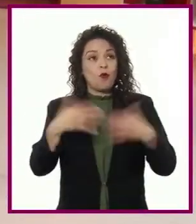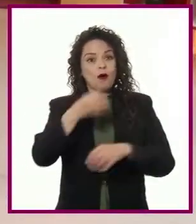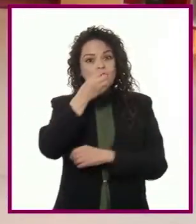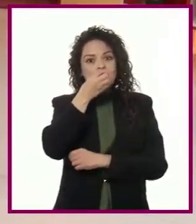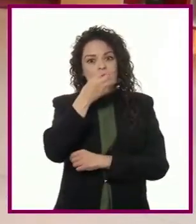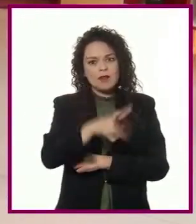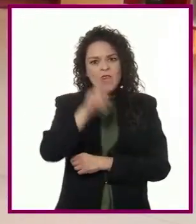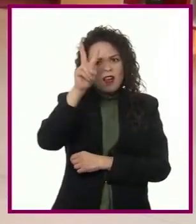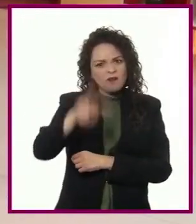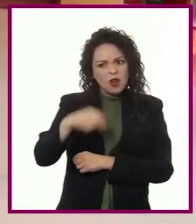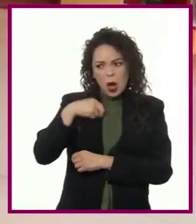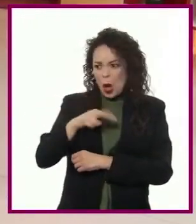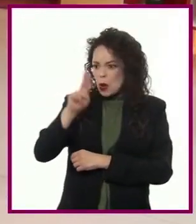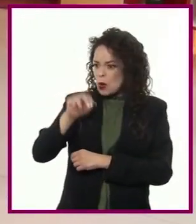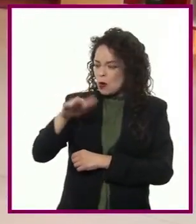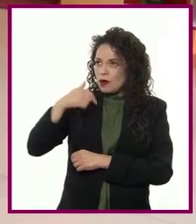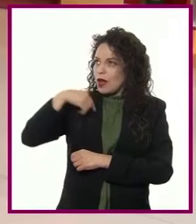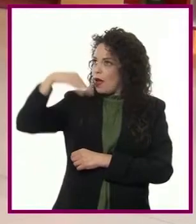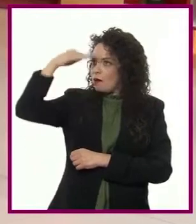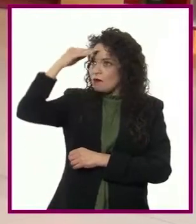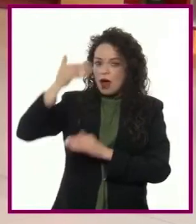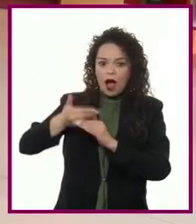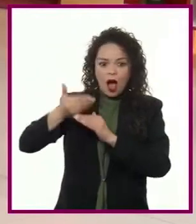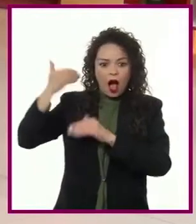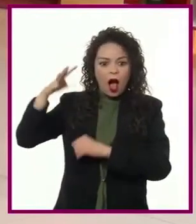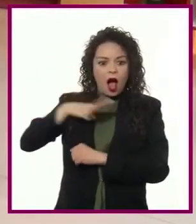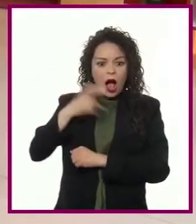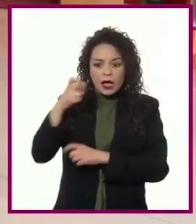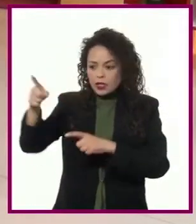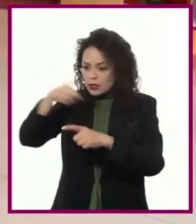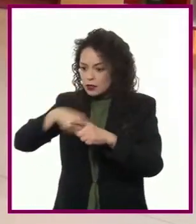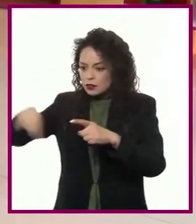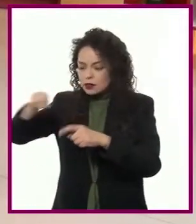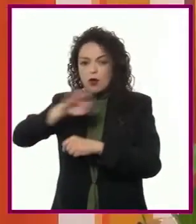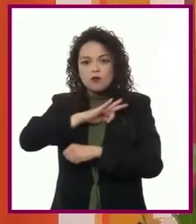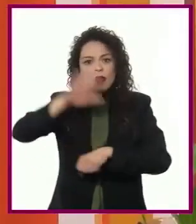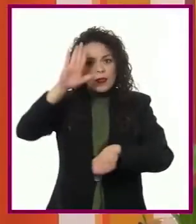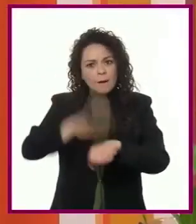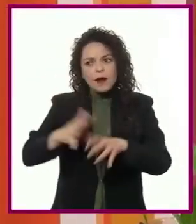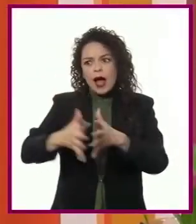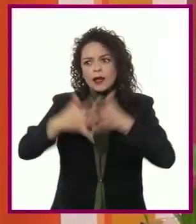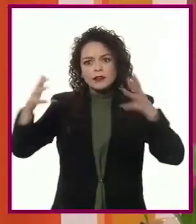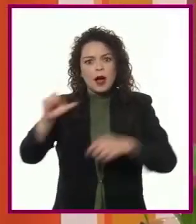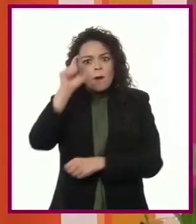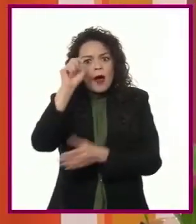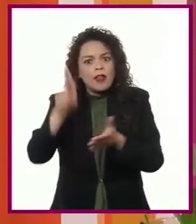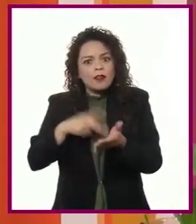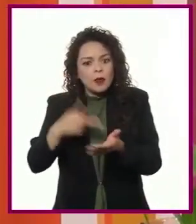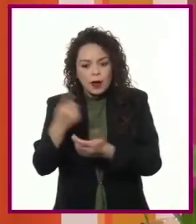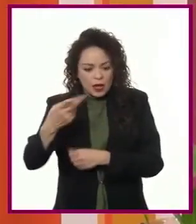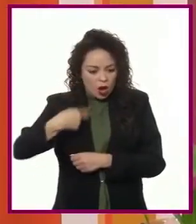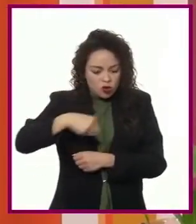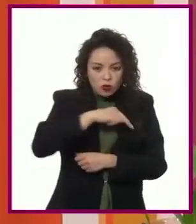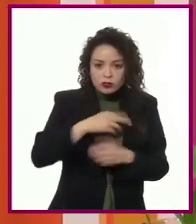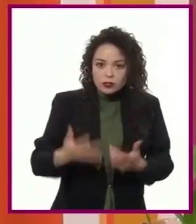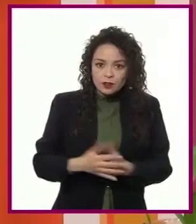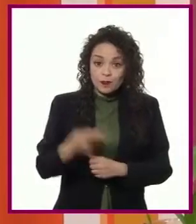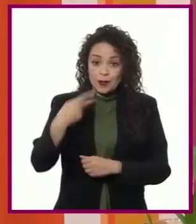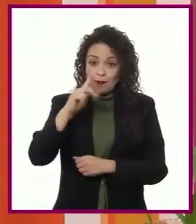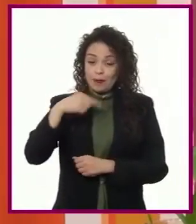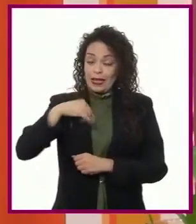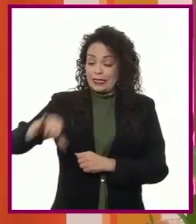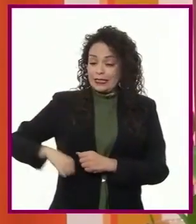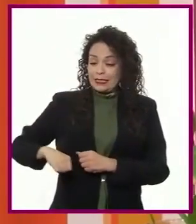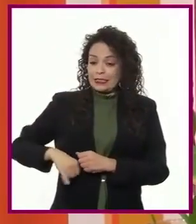que existían galaxias que pueden superar 20 veces el tamaño de la nuestra. Sin embargo, tengo interés por saber acerca de